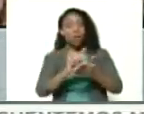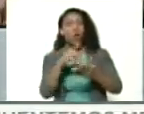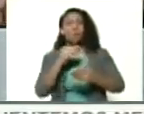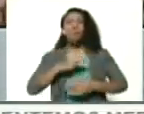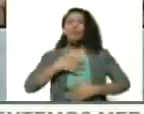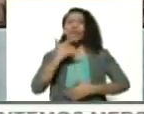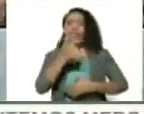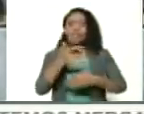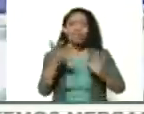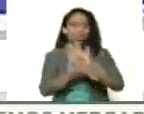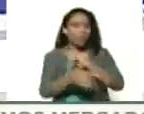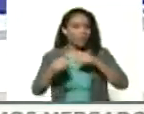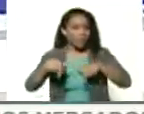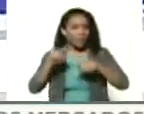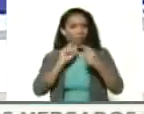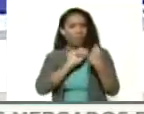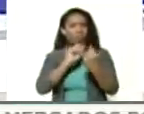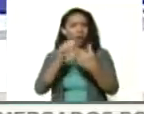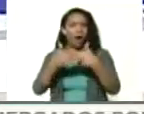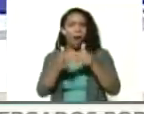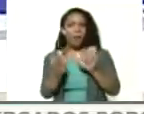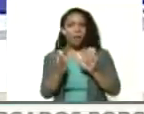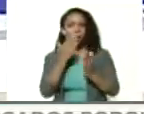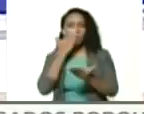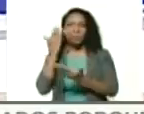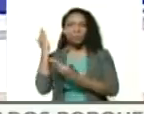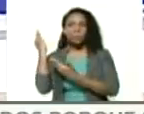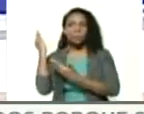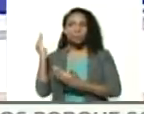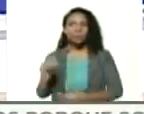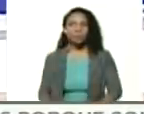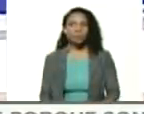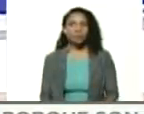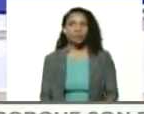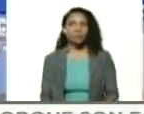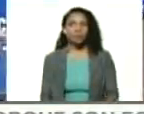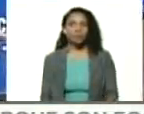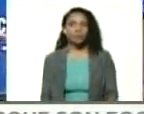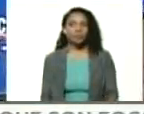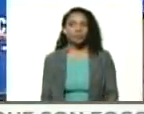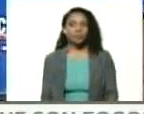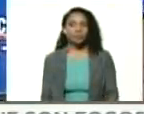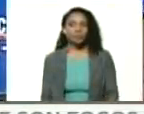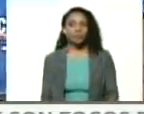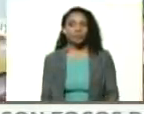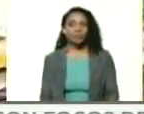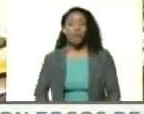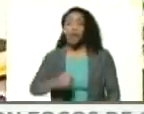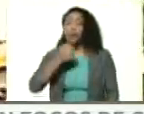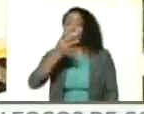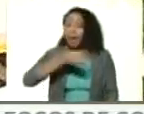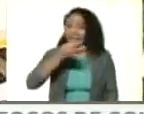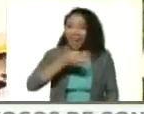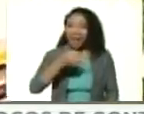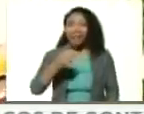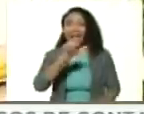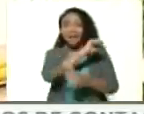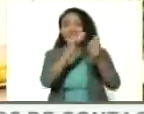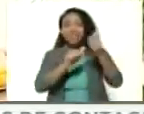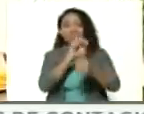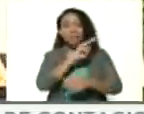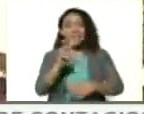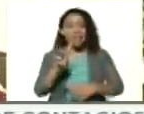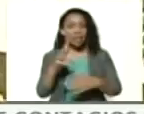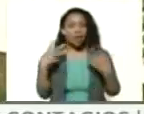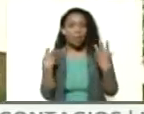decir, Ernesto, de este debate abierto? Bueno, señor presidente, buenas tardes, vicepresidenta,